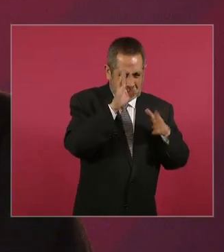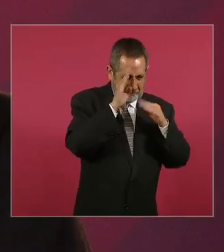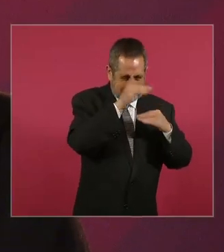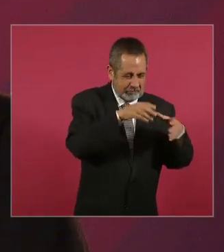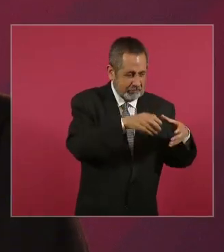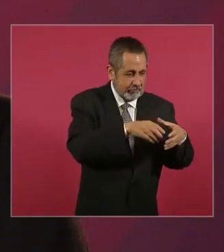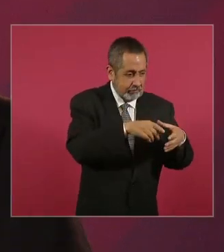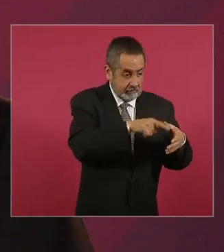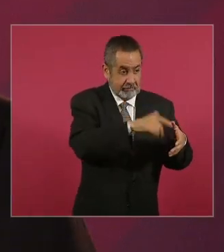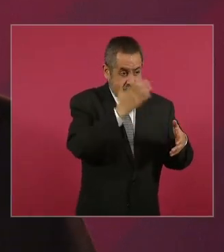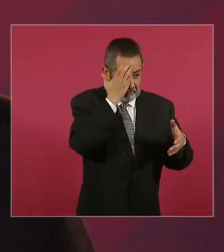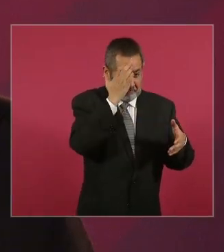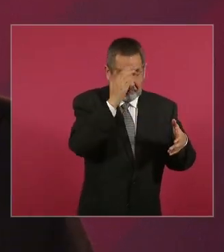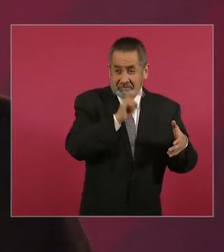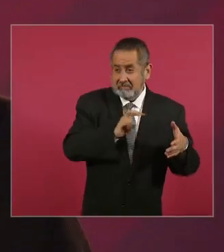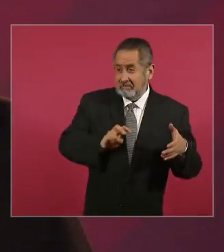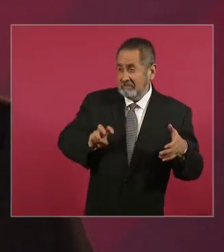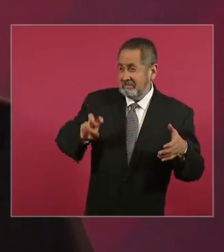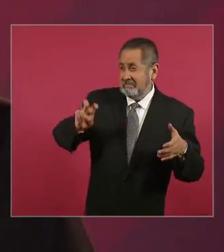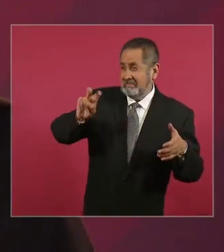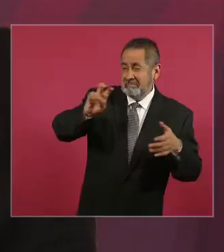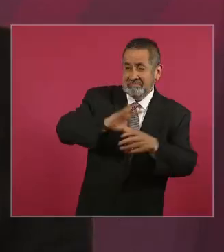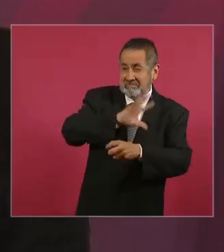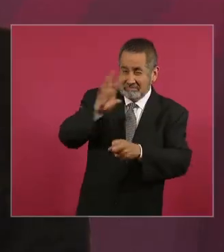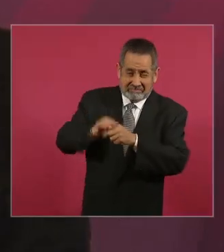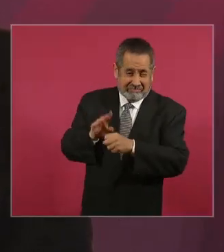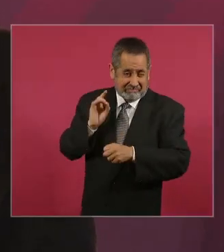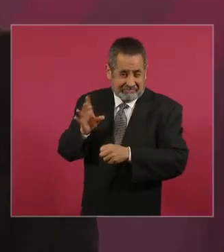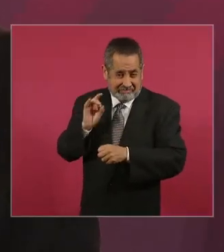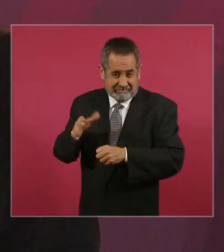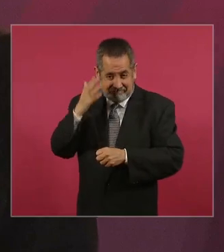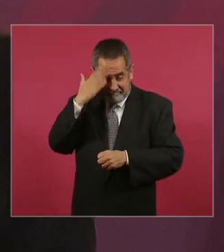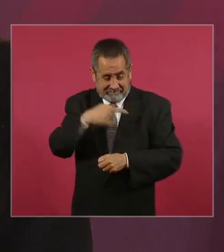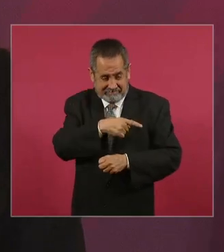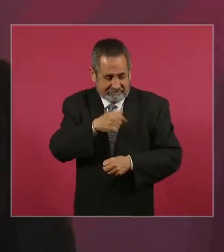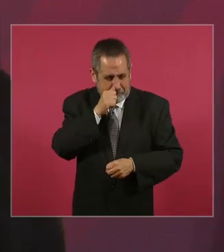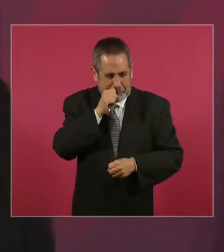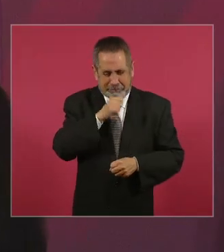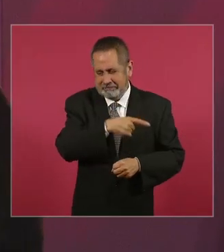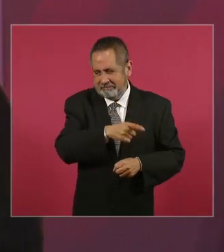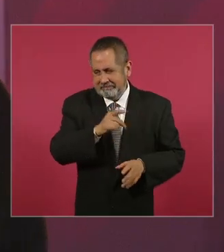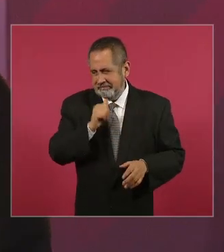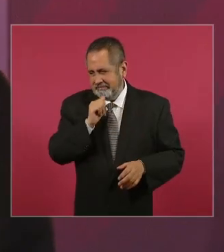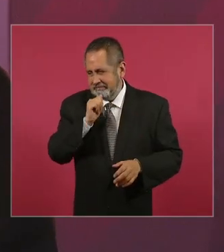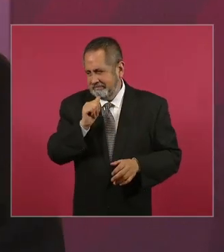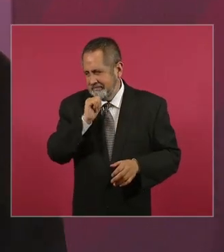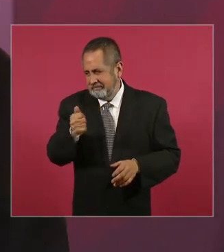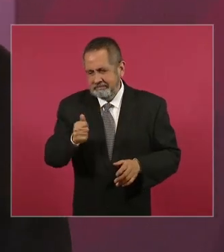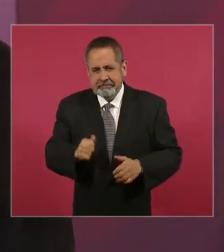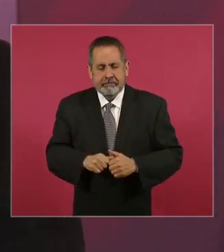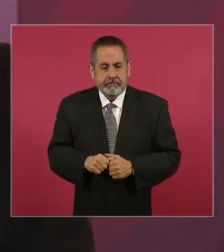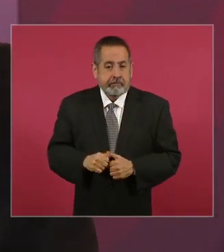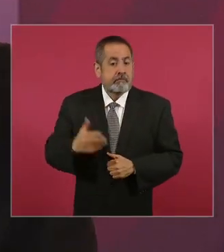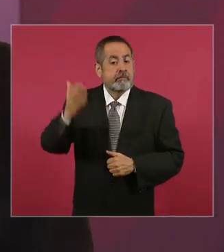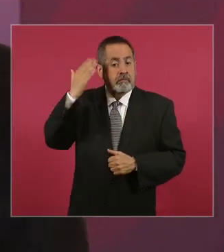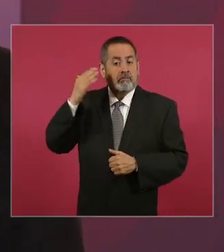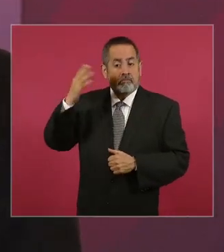todos los municipios del país? Entonces, antes sí nos